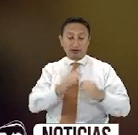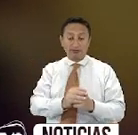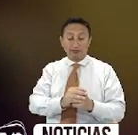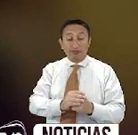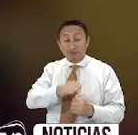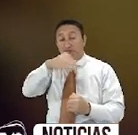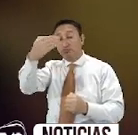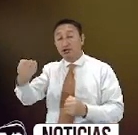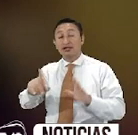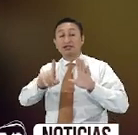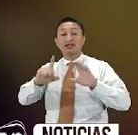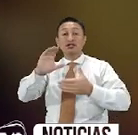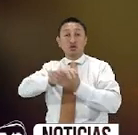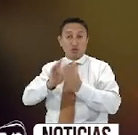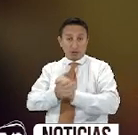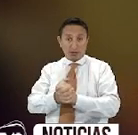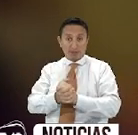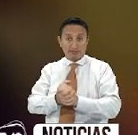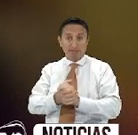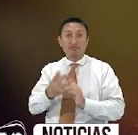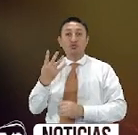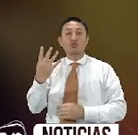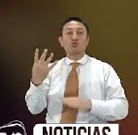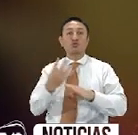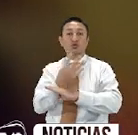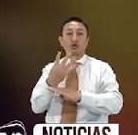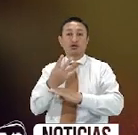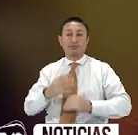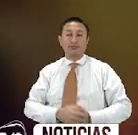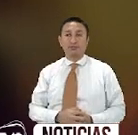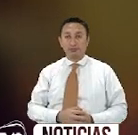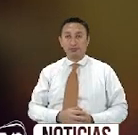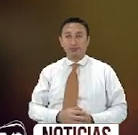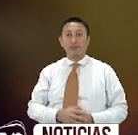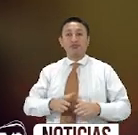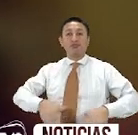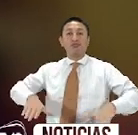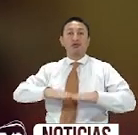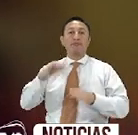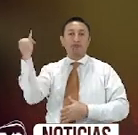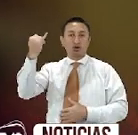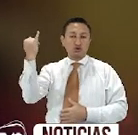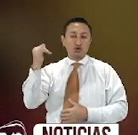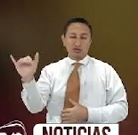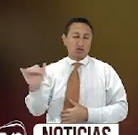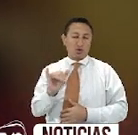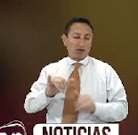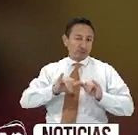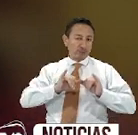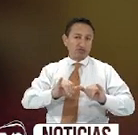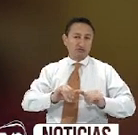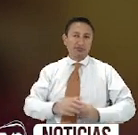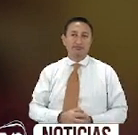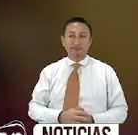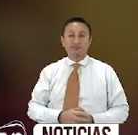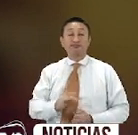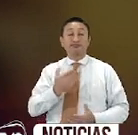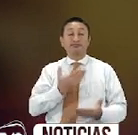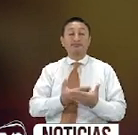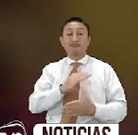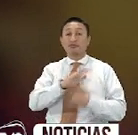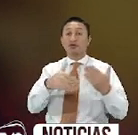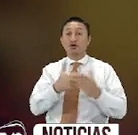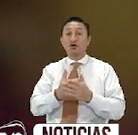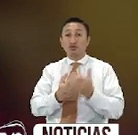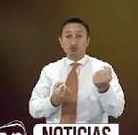la semana del 6 de noviembre de 4 horas. Para las zonas industriales los horarios van a mantenerse. Quiero agradecerles por